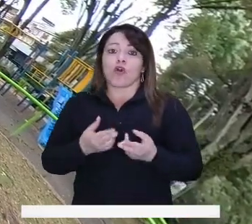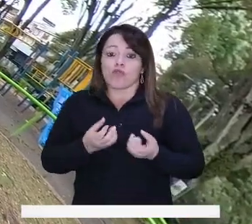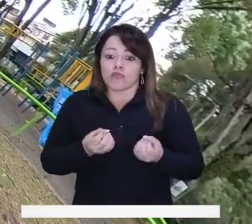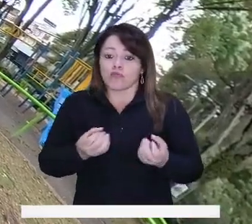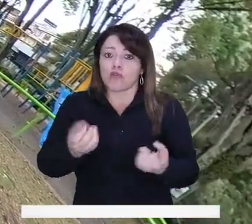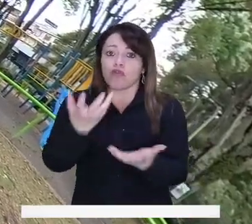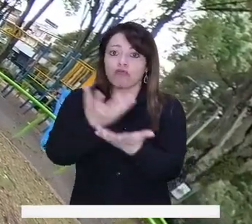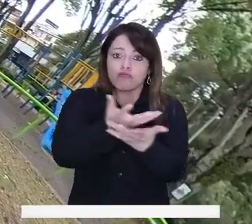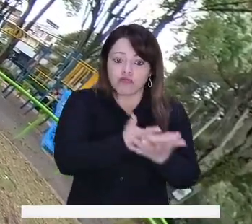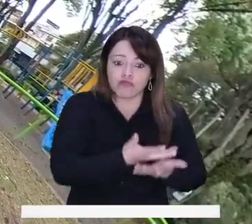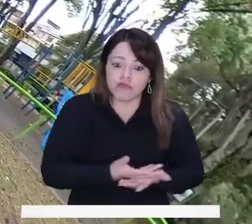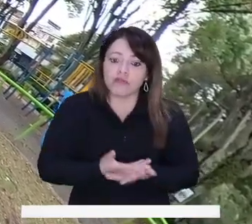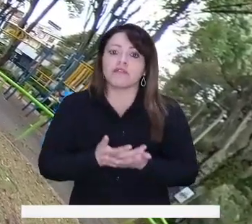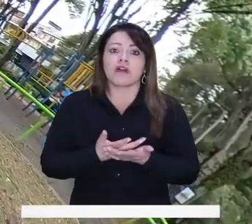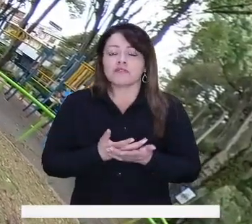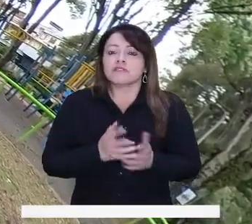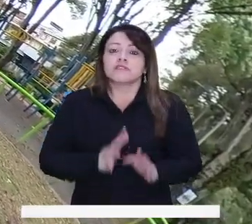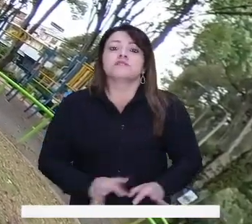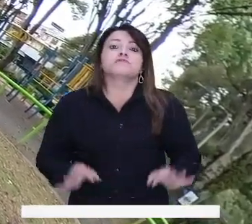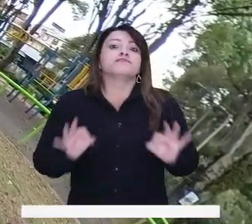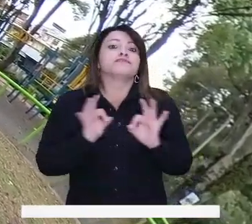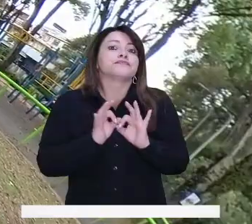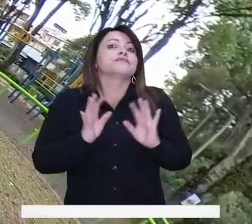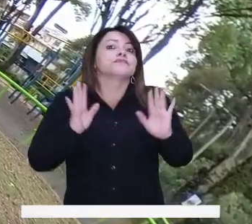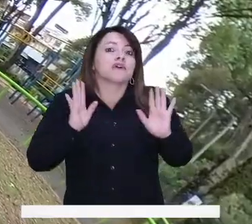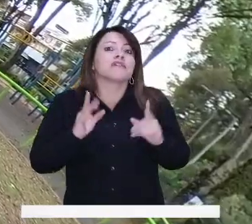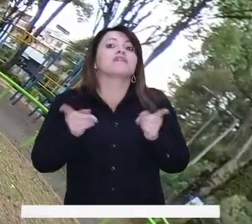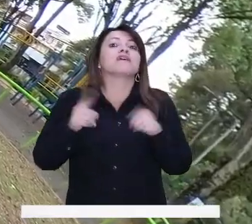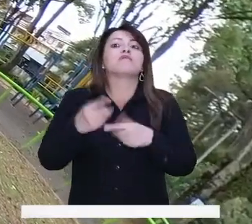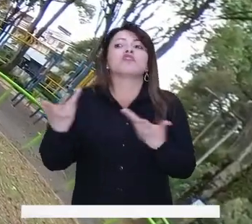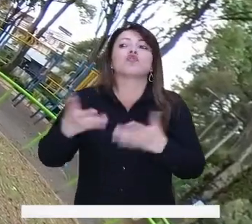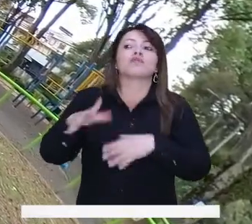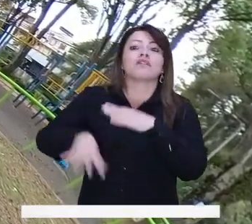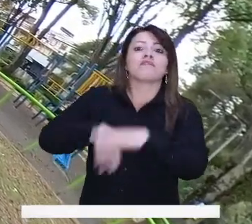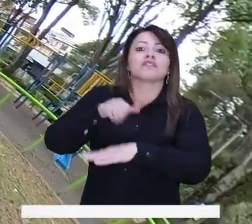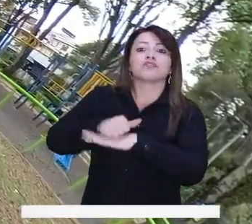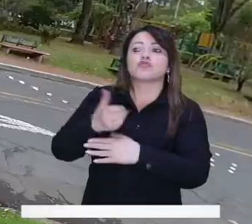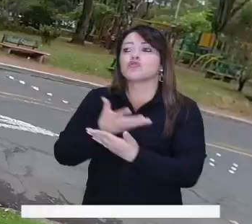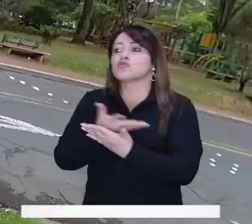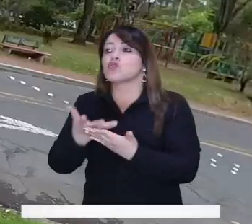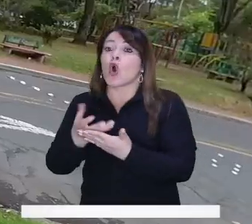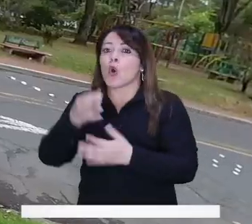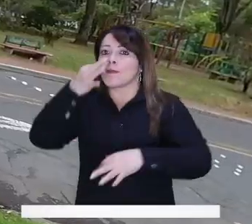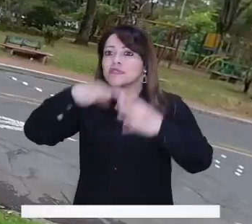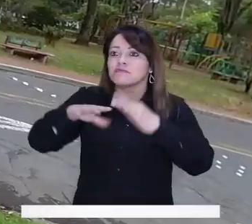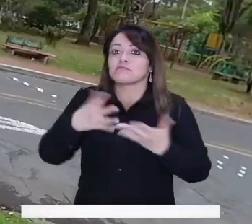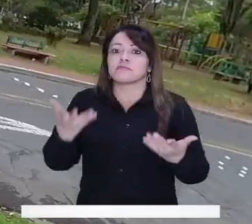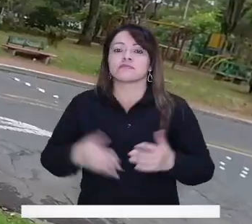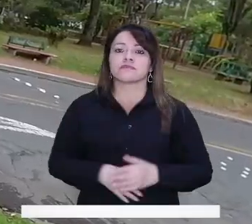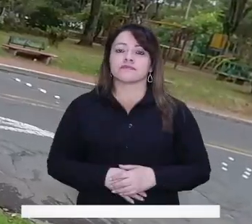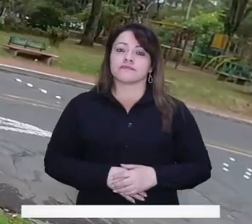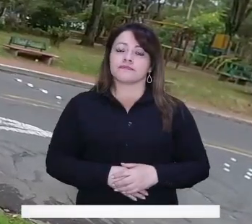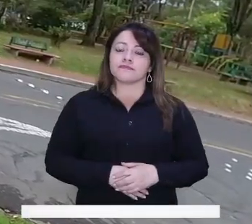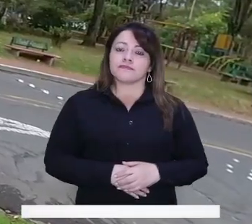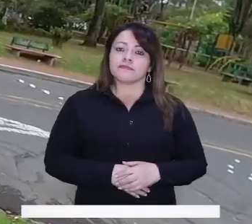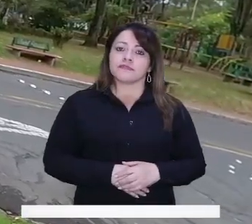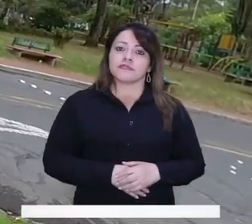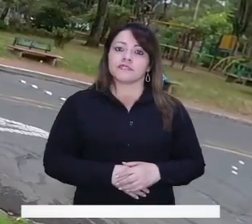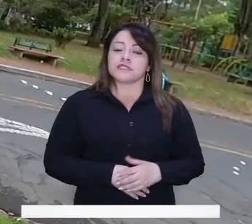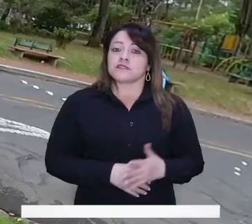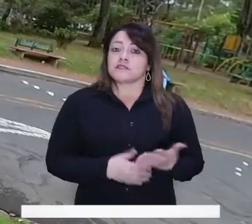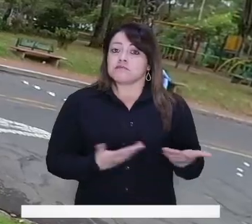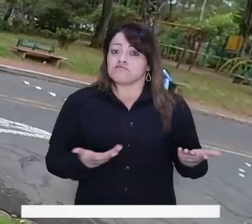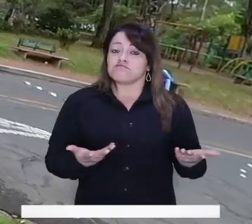los caños que hay en la ciudad, pues hay mal manejo de basuras y se obstruyen. Pregunte cuántas personas se paran en la fuente